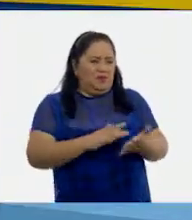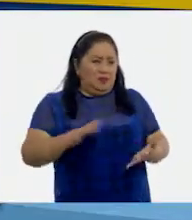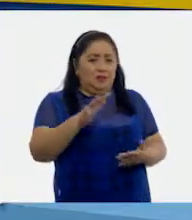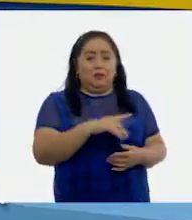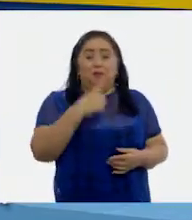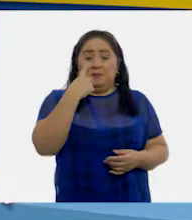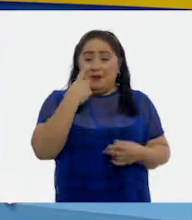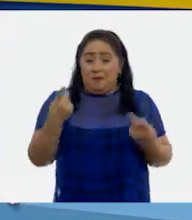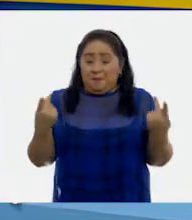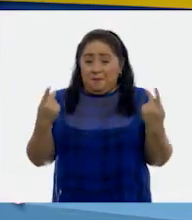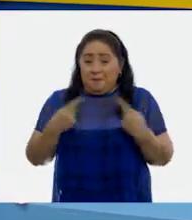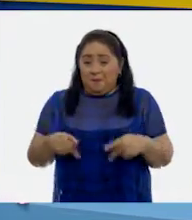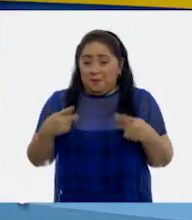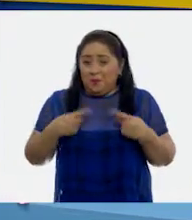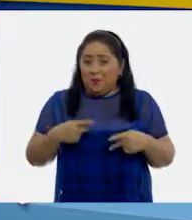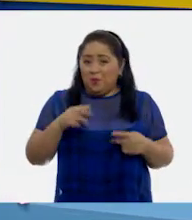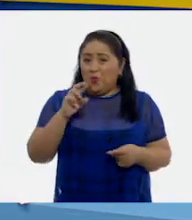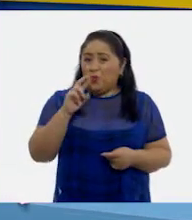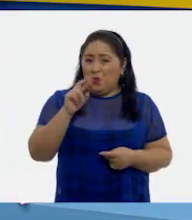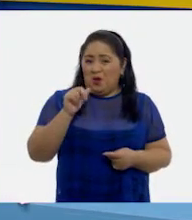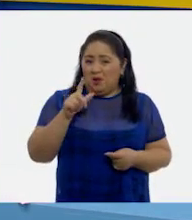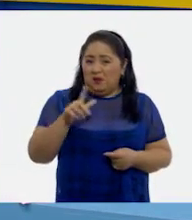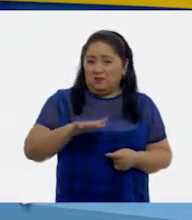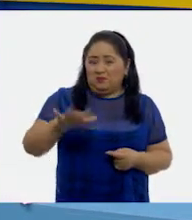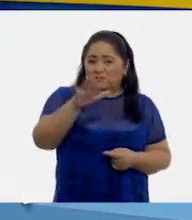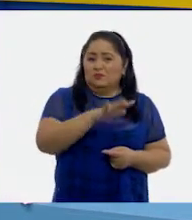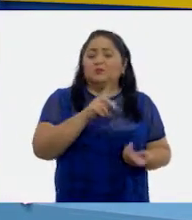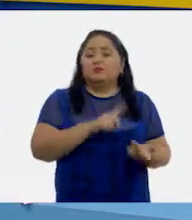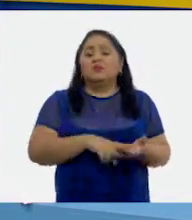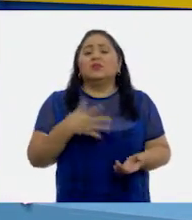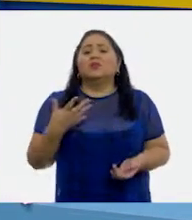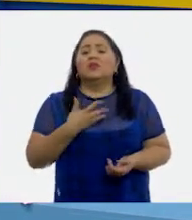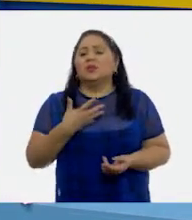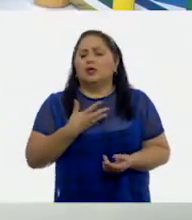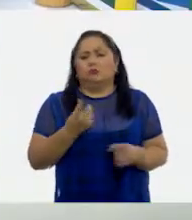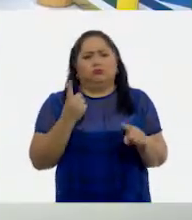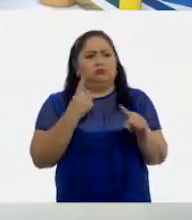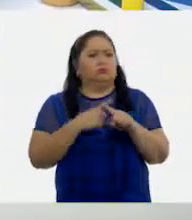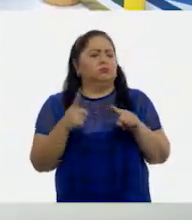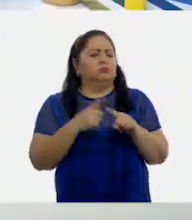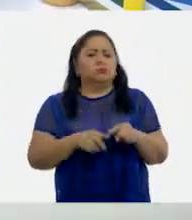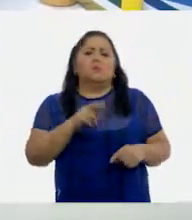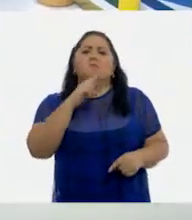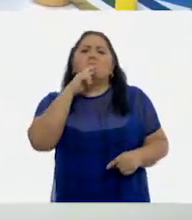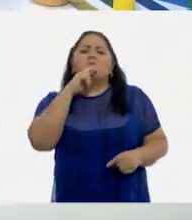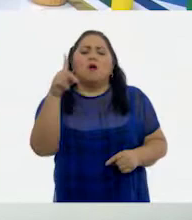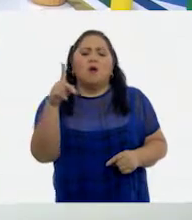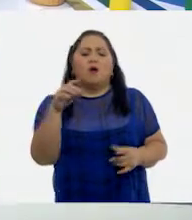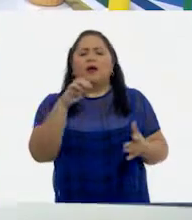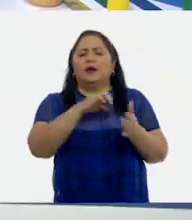los habitantes de las áreas rurales tienen varias ventajas. ¿Sí?